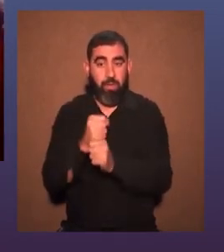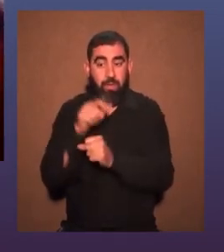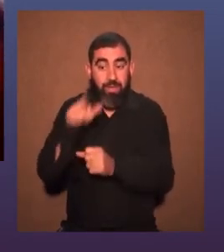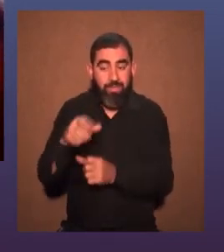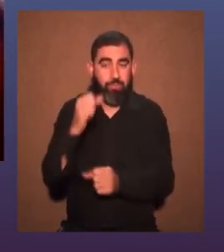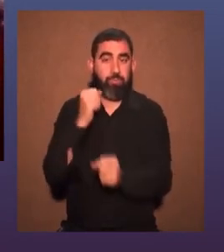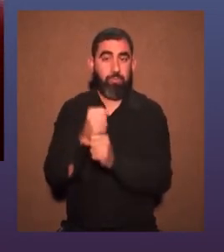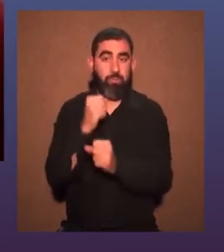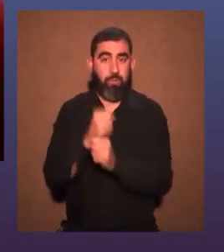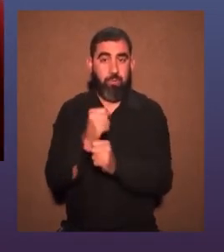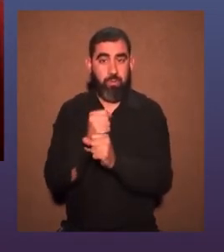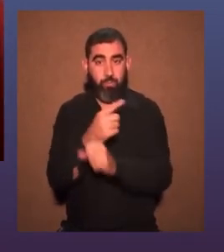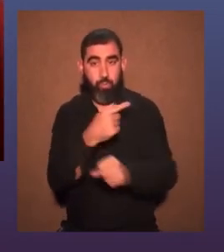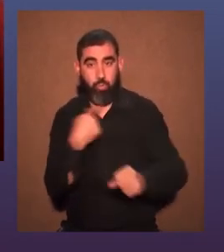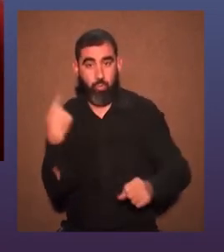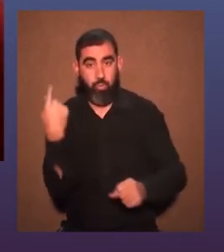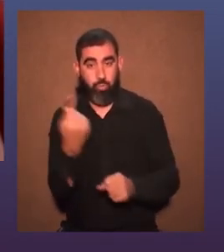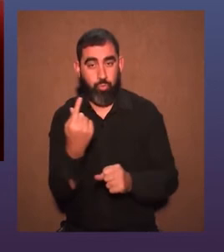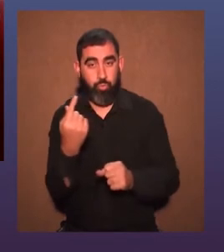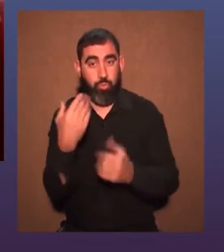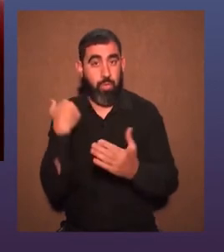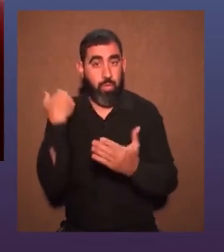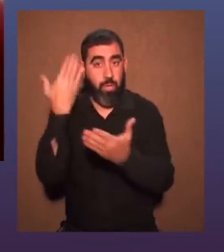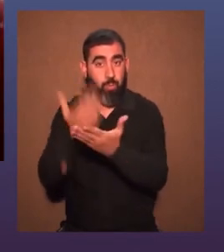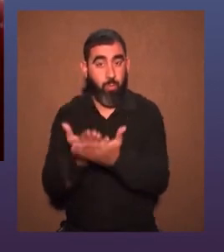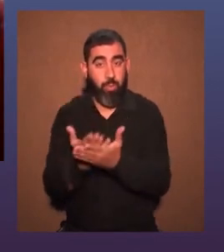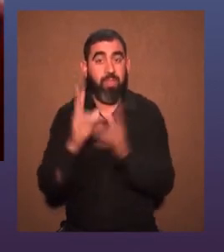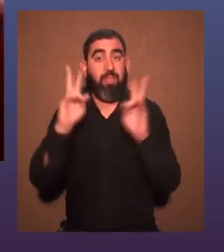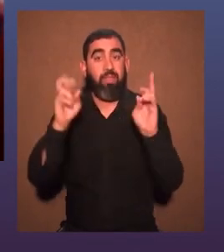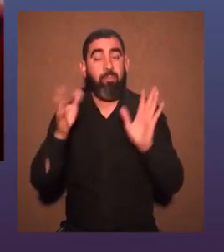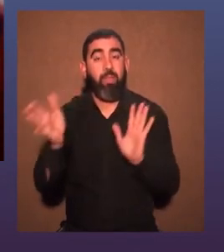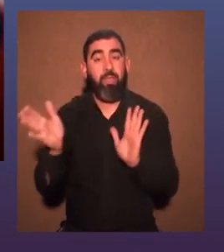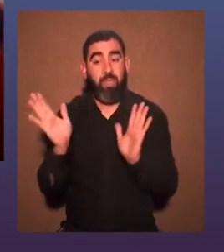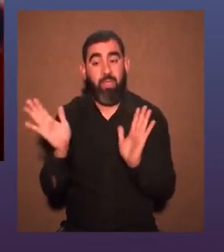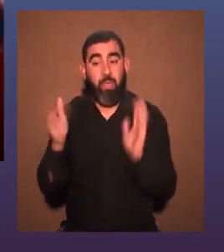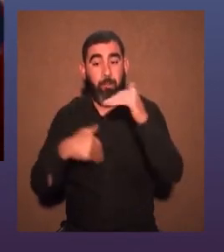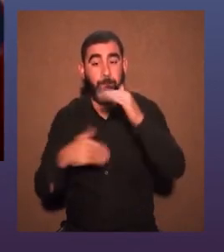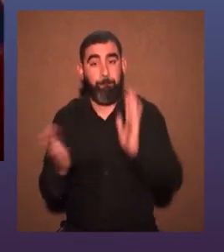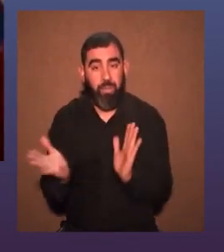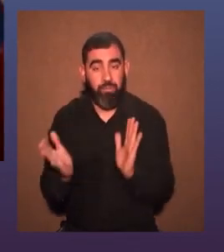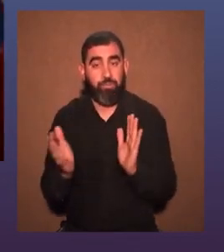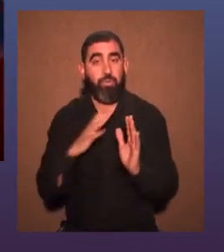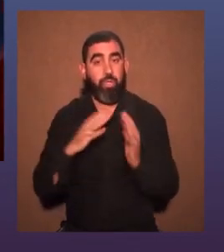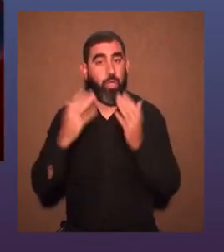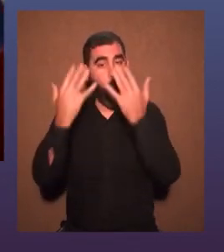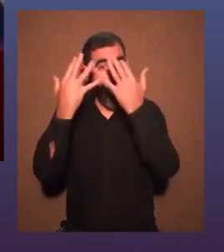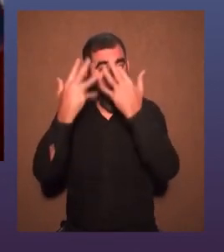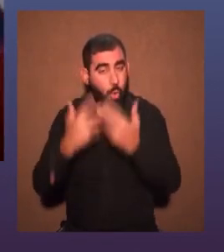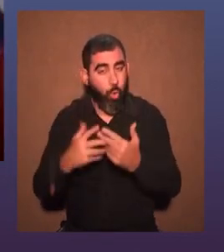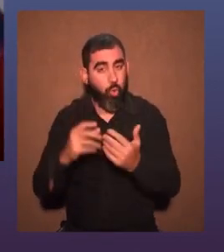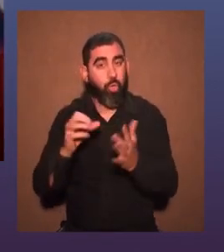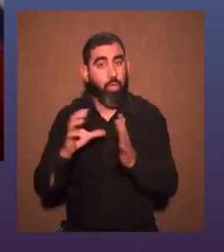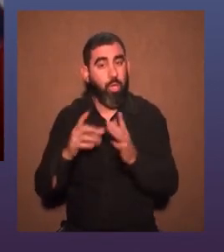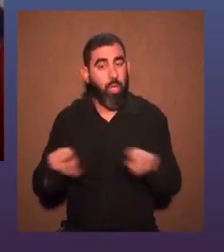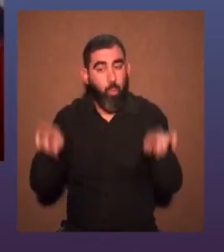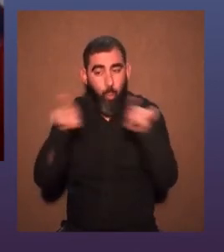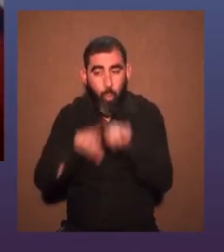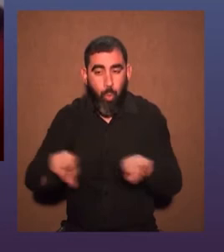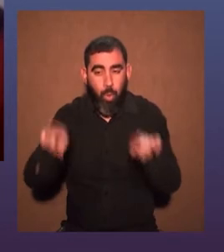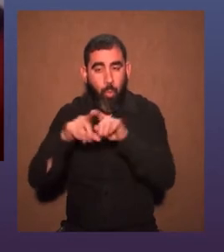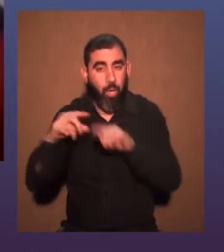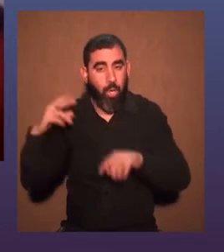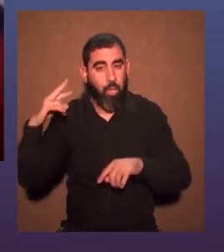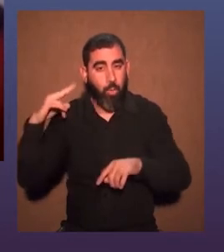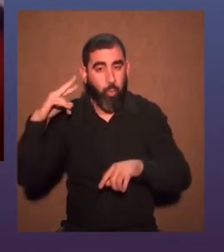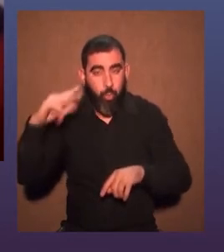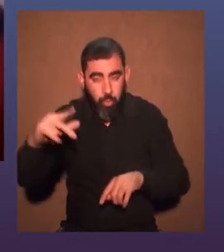estado trabajando en la propuesta en el espacio también, ¿no? La mecanización, el orden, lo sistematizado, la rutina,